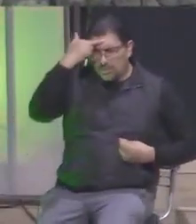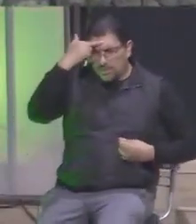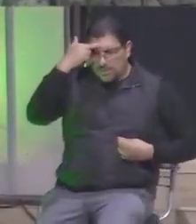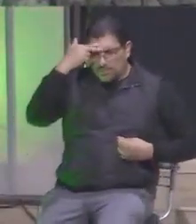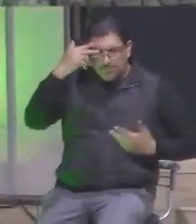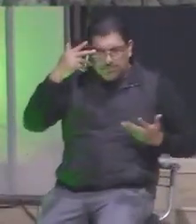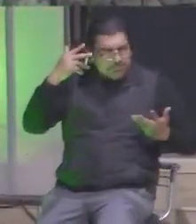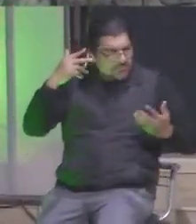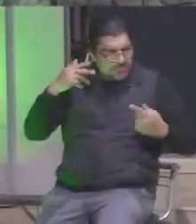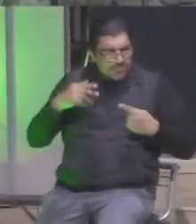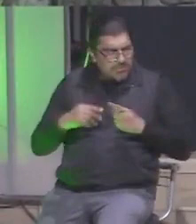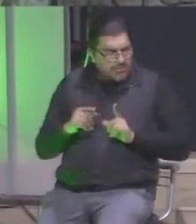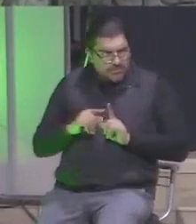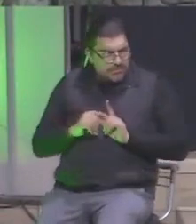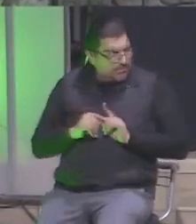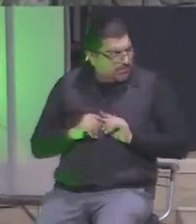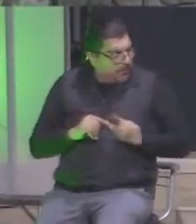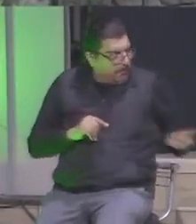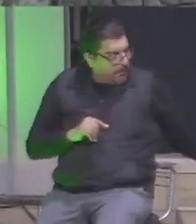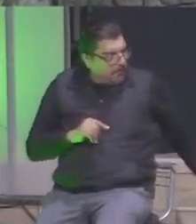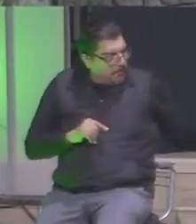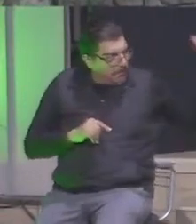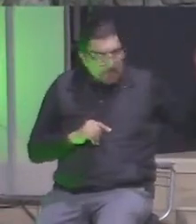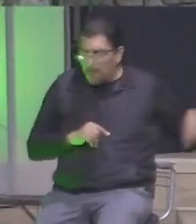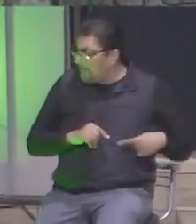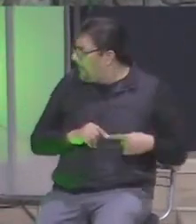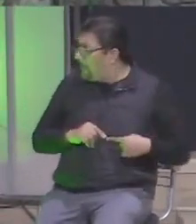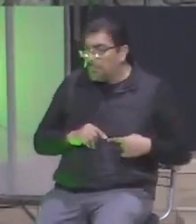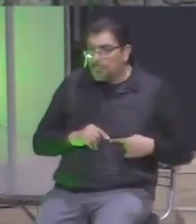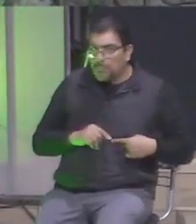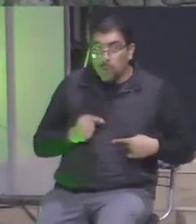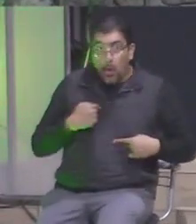al lado decía a quién va a ser el primero que va a levantar la mano y fui